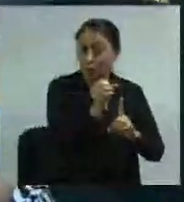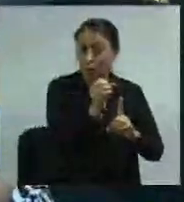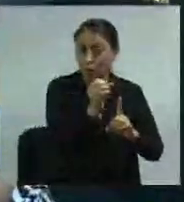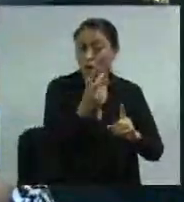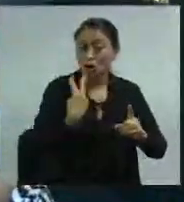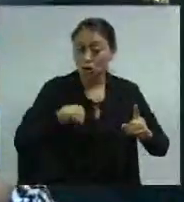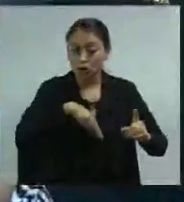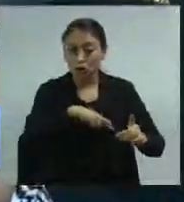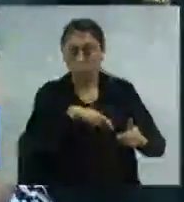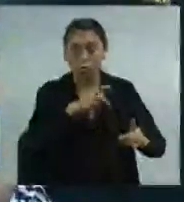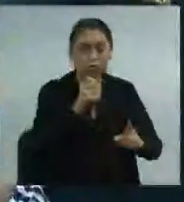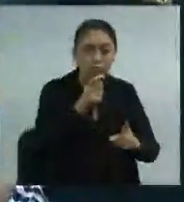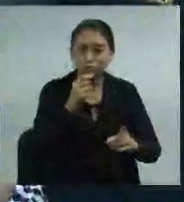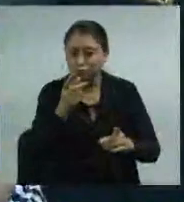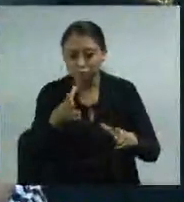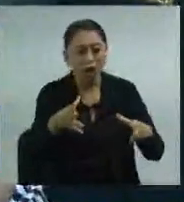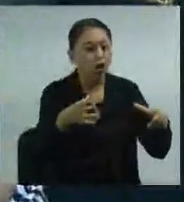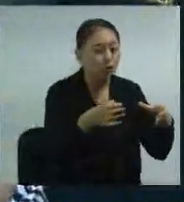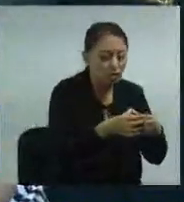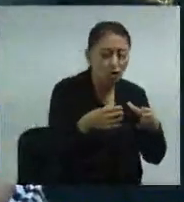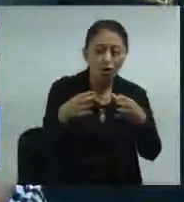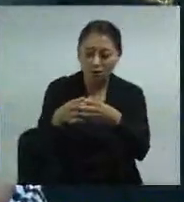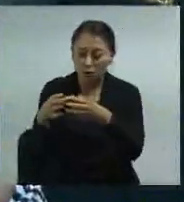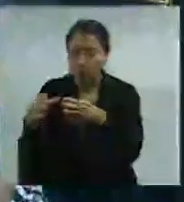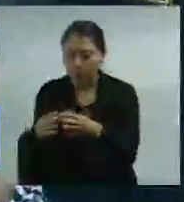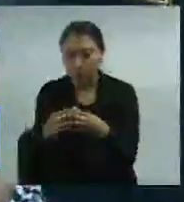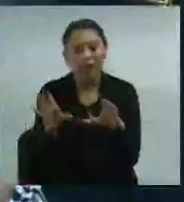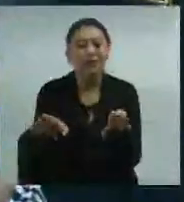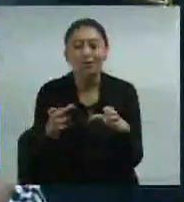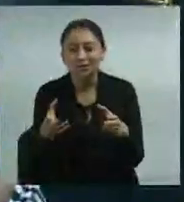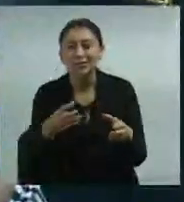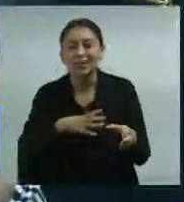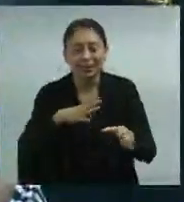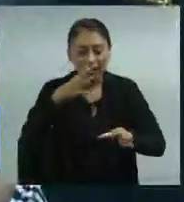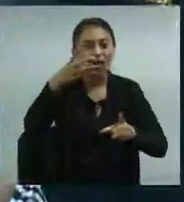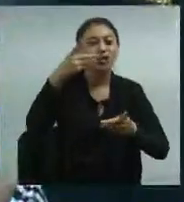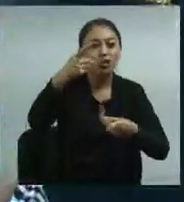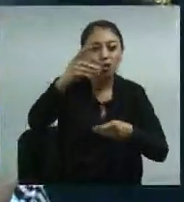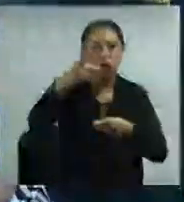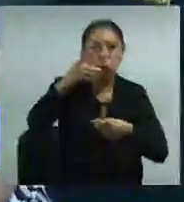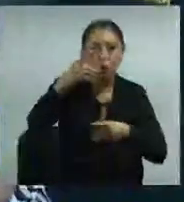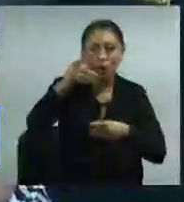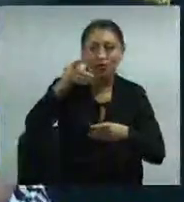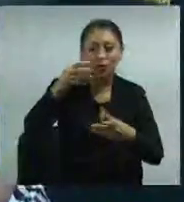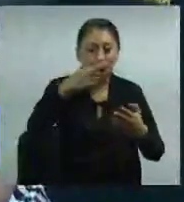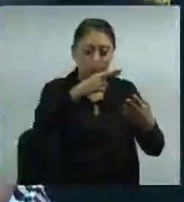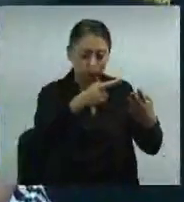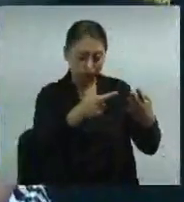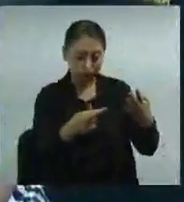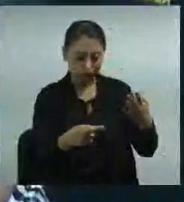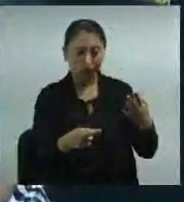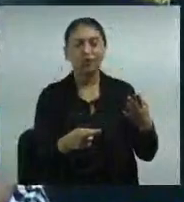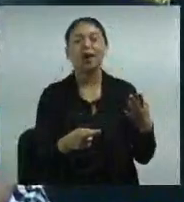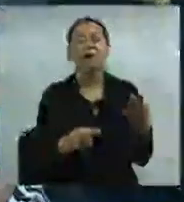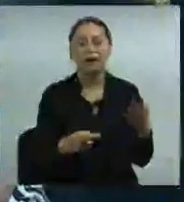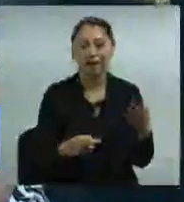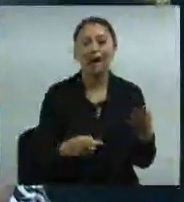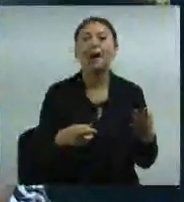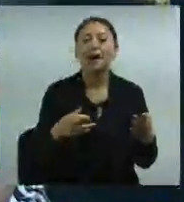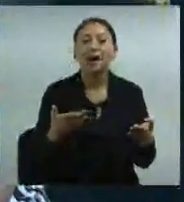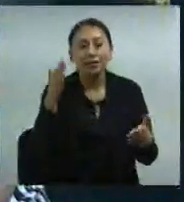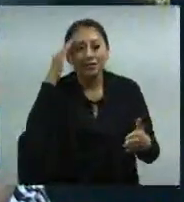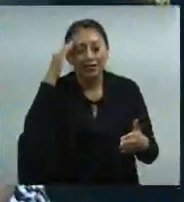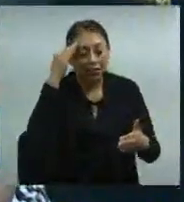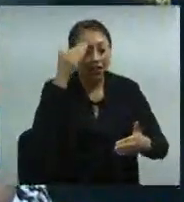tras comisión y el motivo de tener esta tabla de gradación con anticipación es hacer aún el proceso